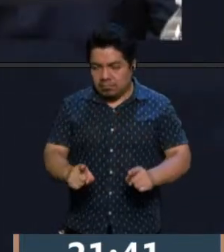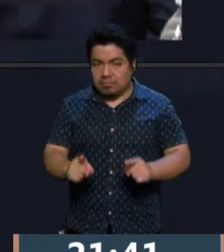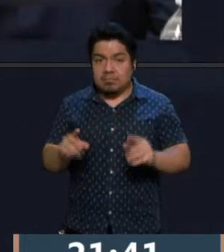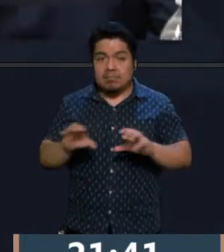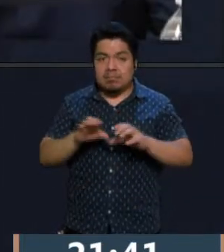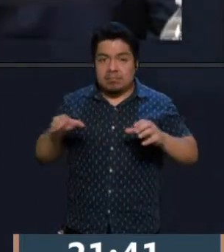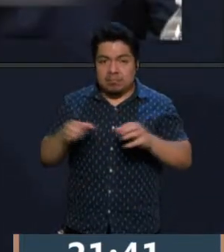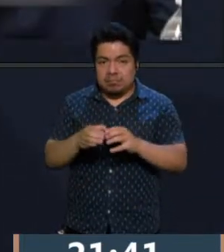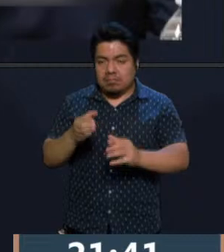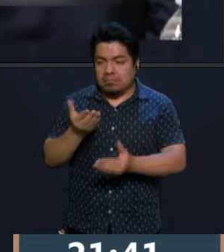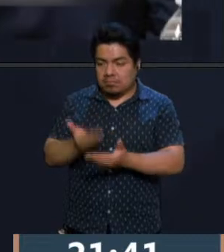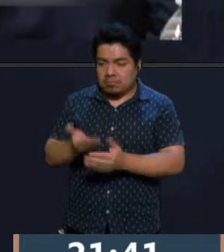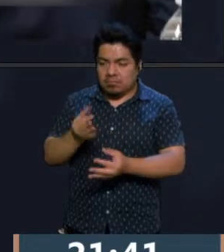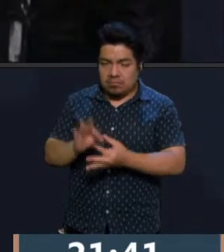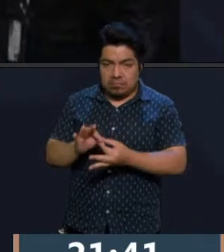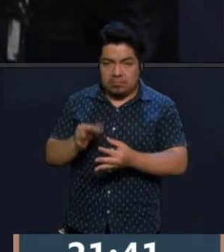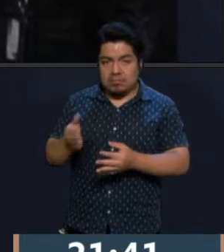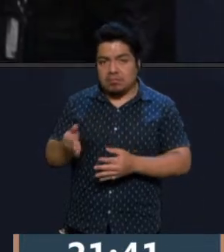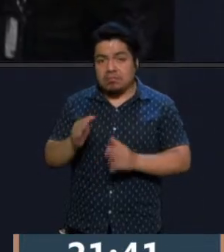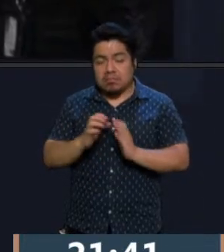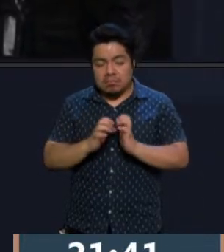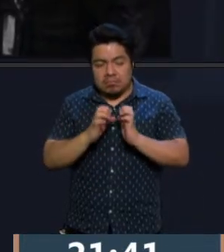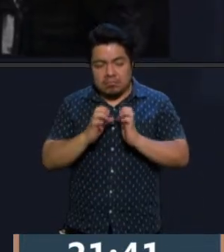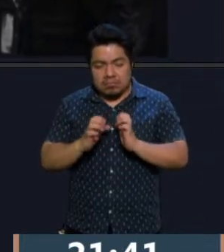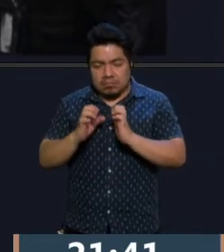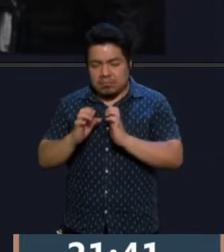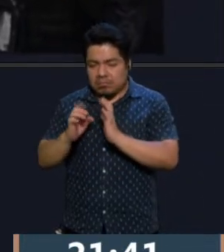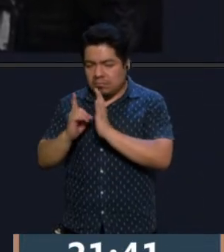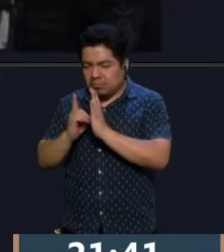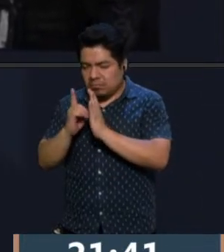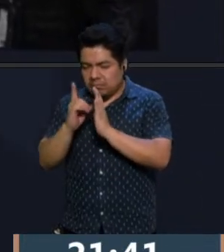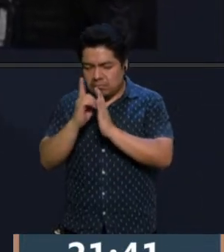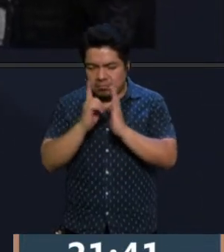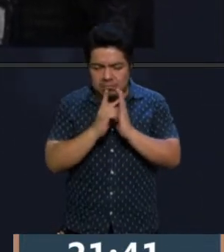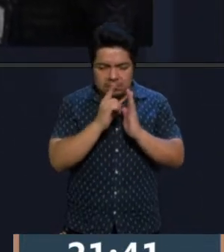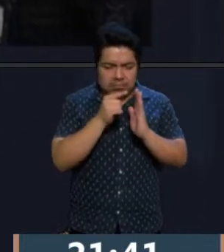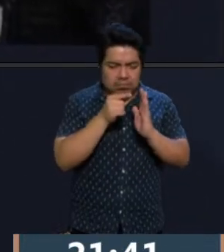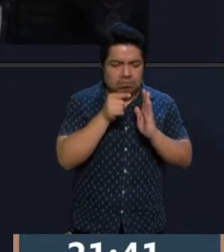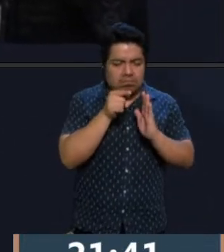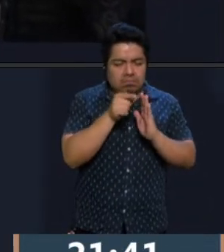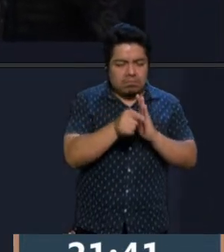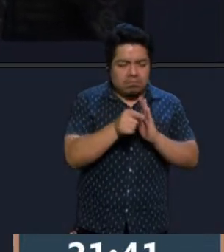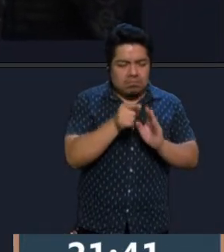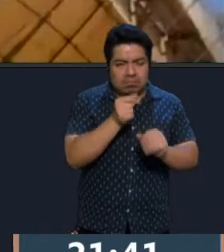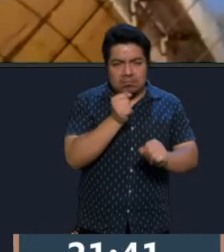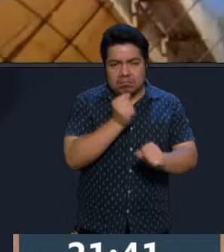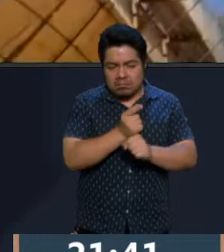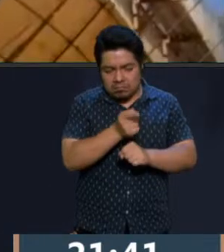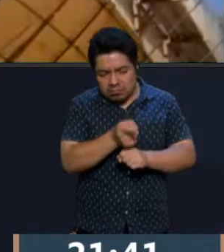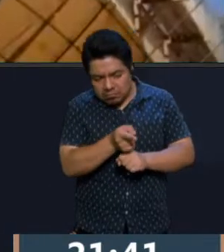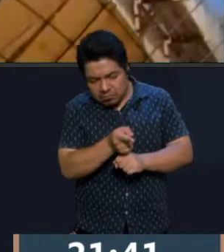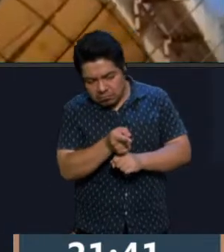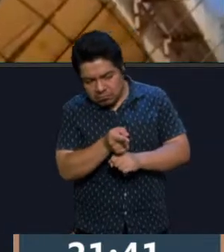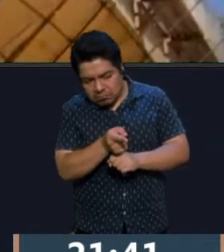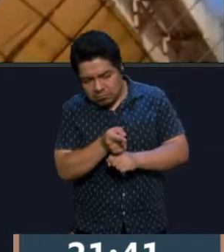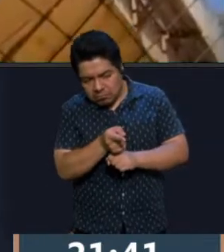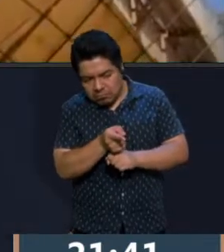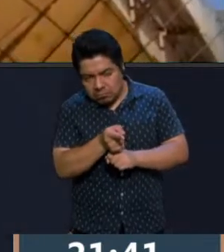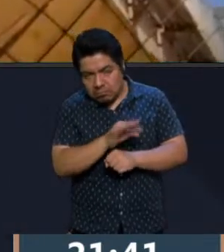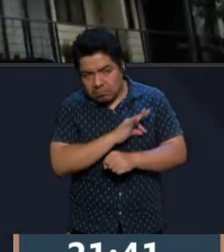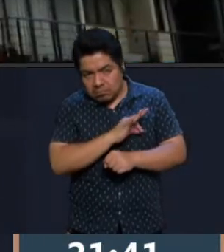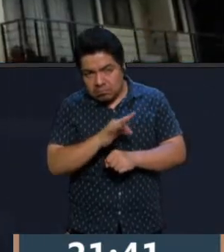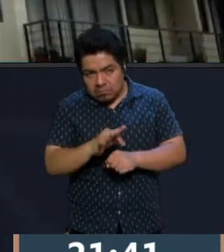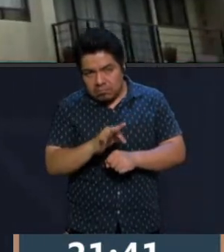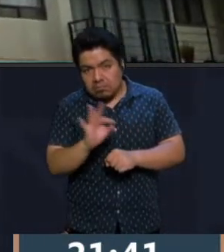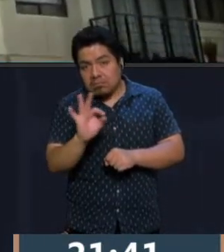Congreso. En estos inmuebles encontramos que, por ejemplo, uno de ellos teniendo la